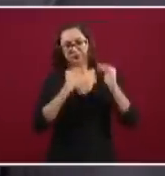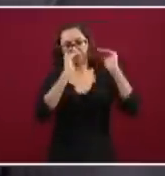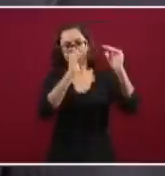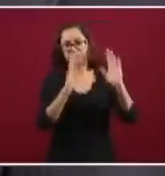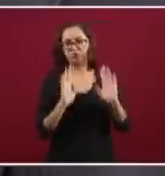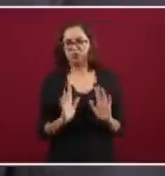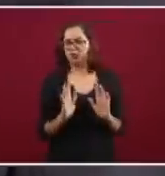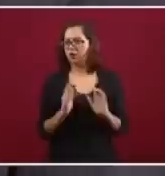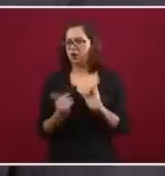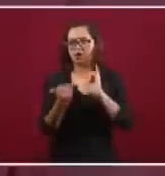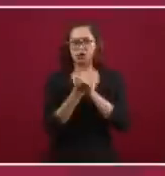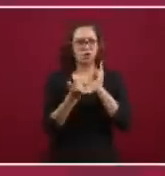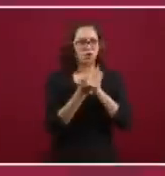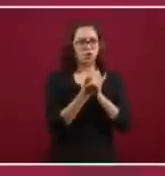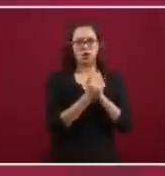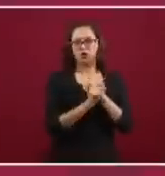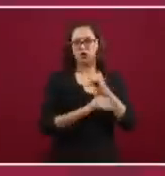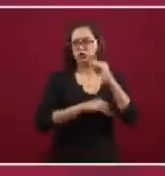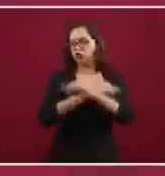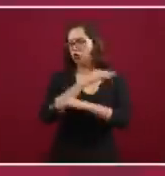y la soberanía de